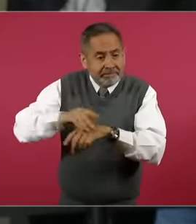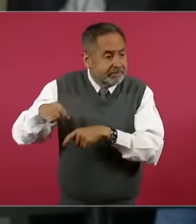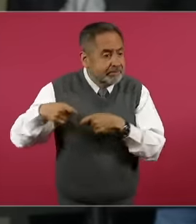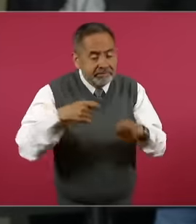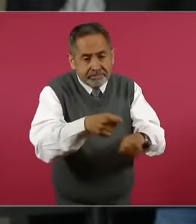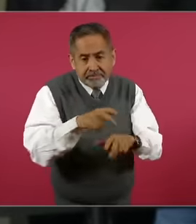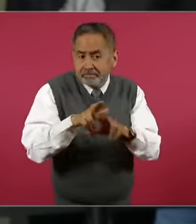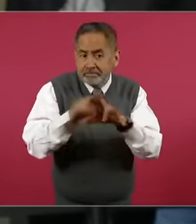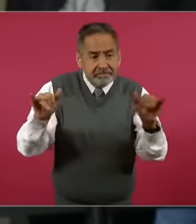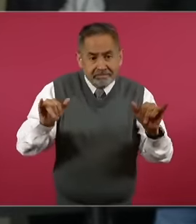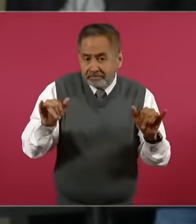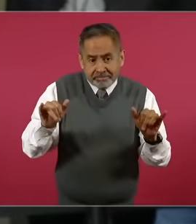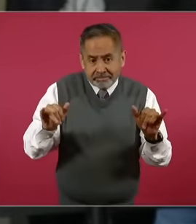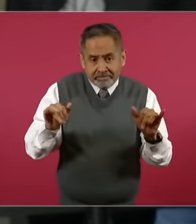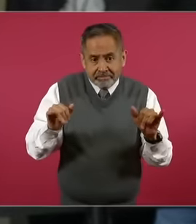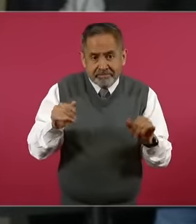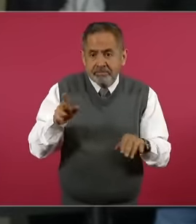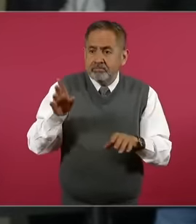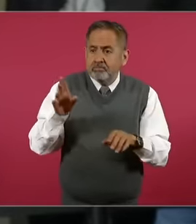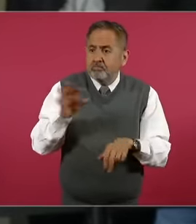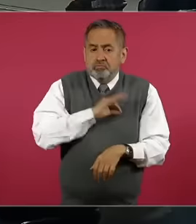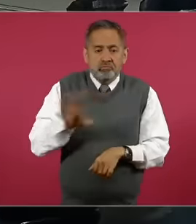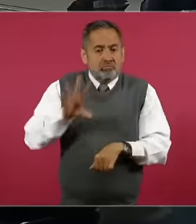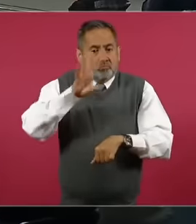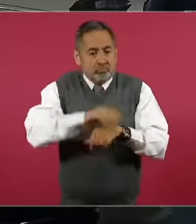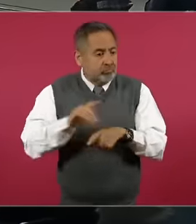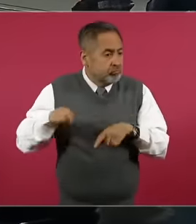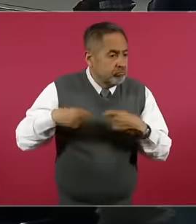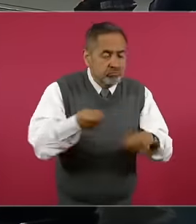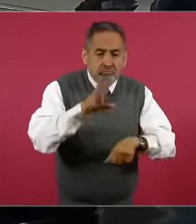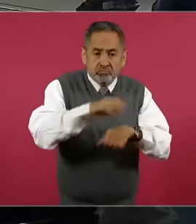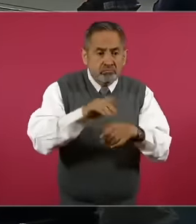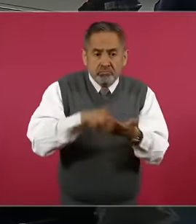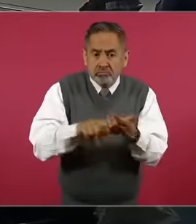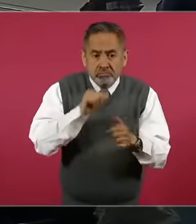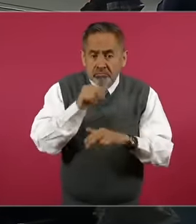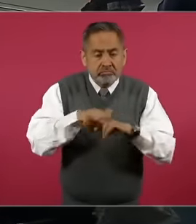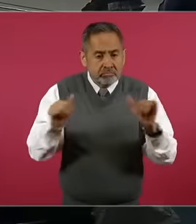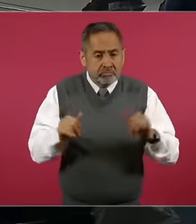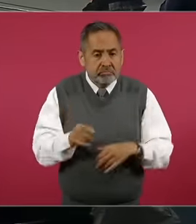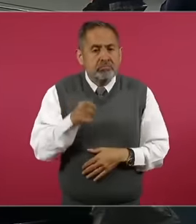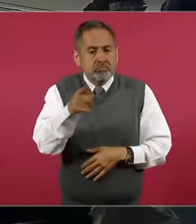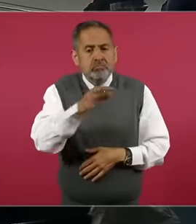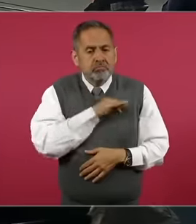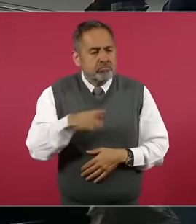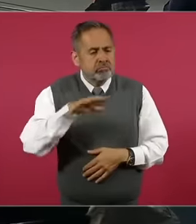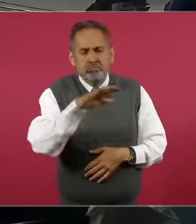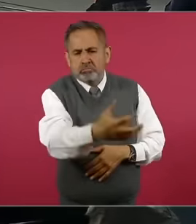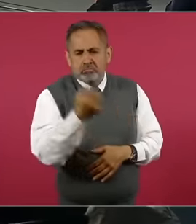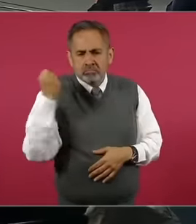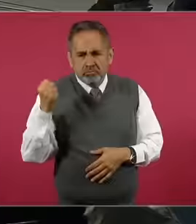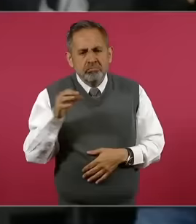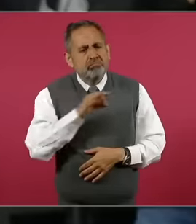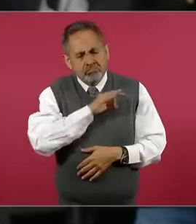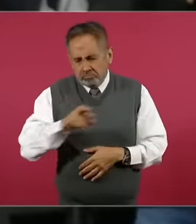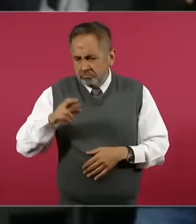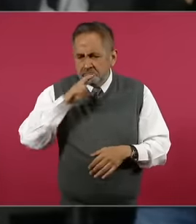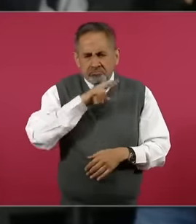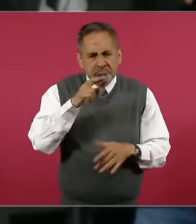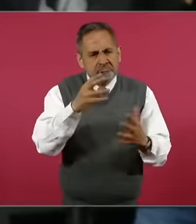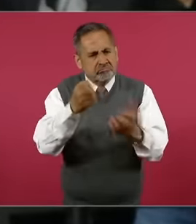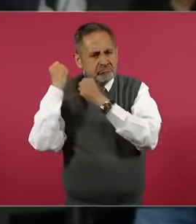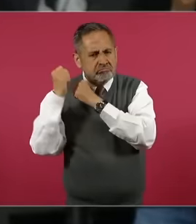entidad federativa está facultada para hacer concesiones. Usted podría recuperar el viaducto